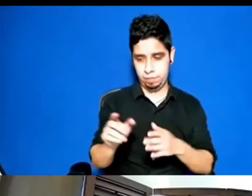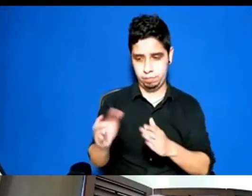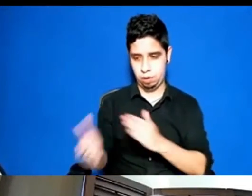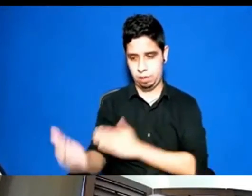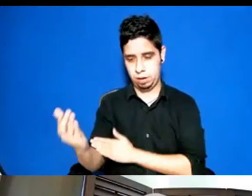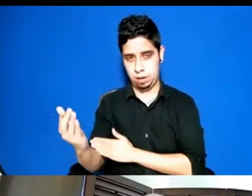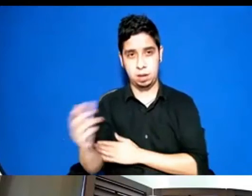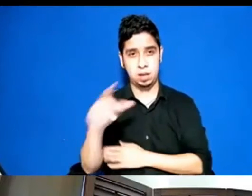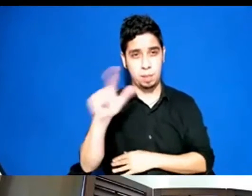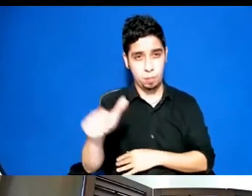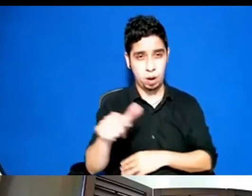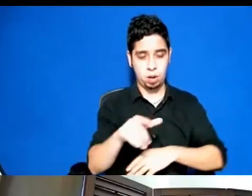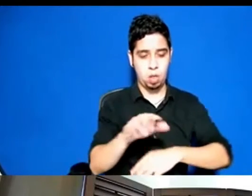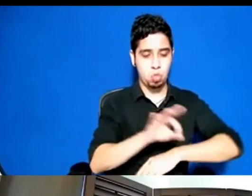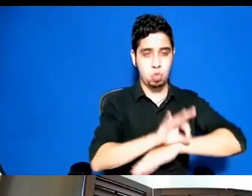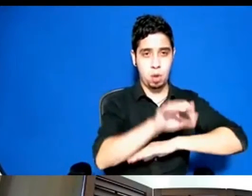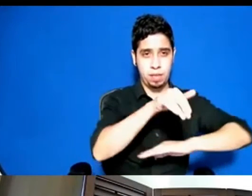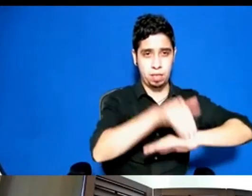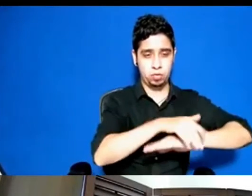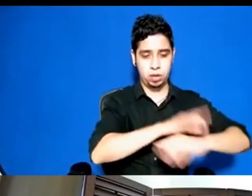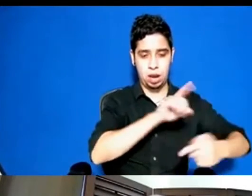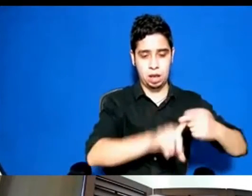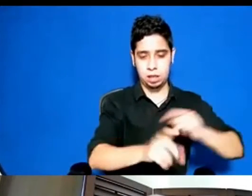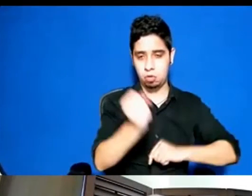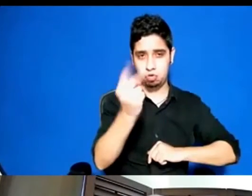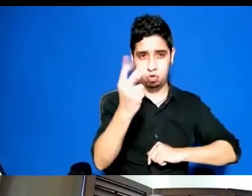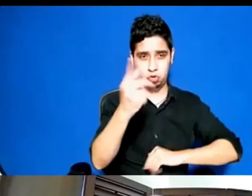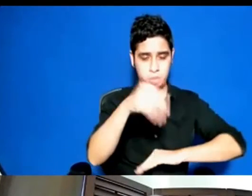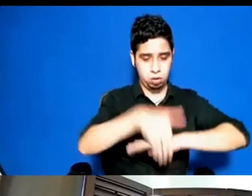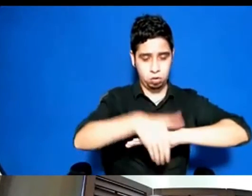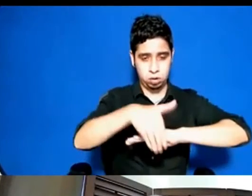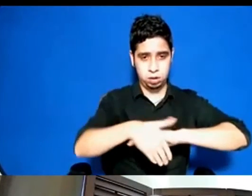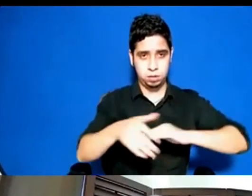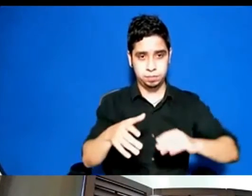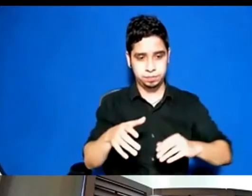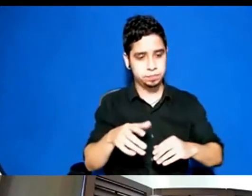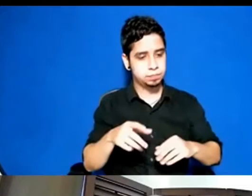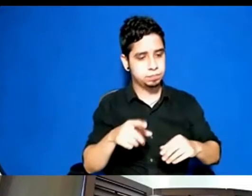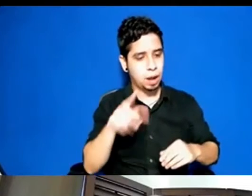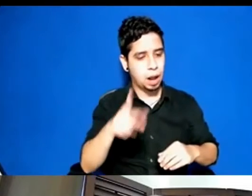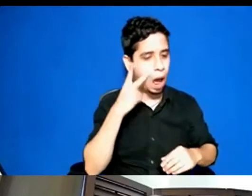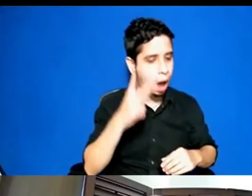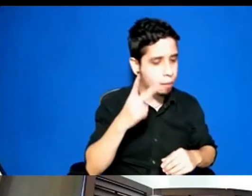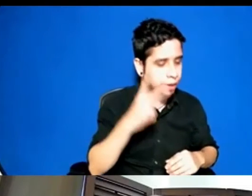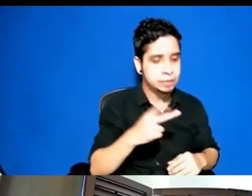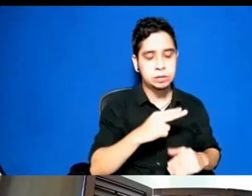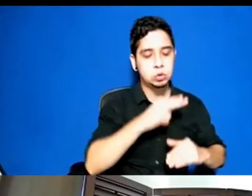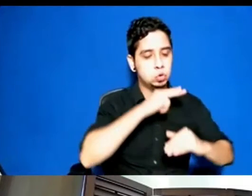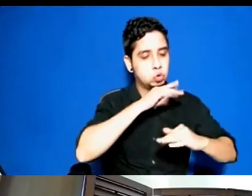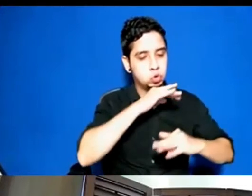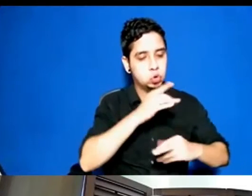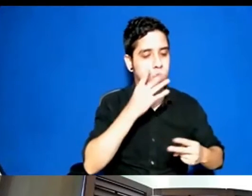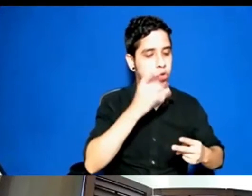noche, ¿ok? Para identificar amenazas, contaminación lumínica,